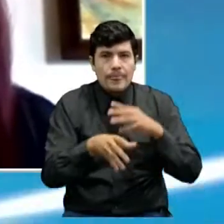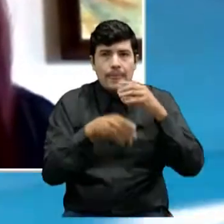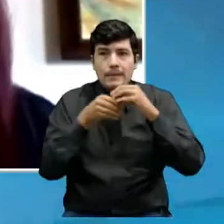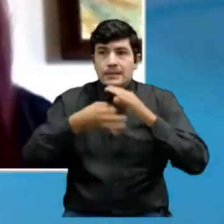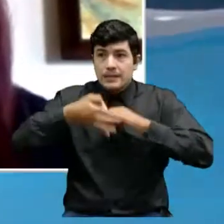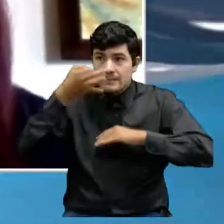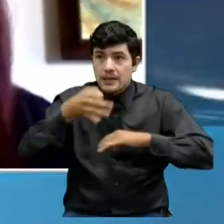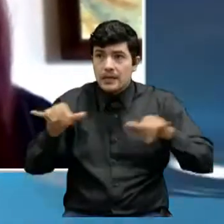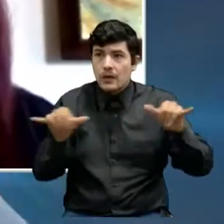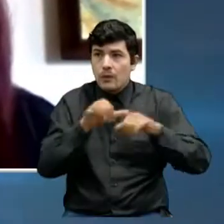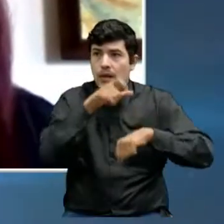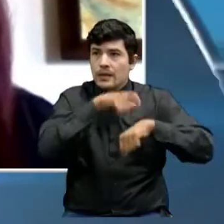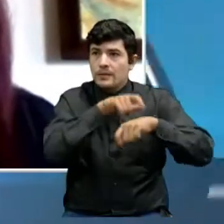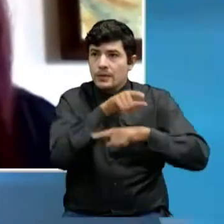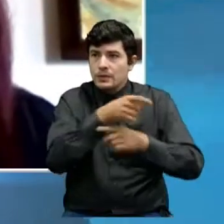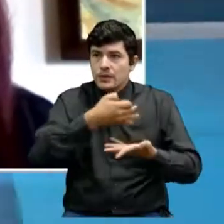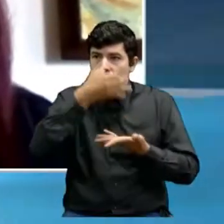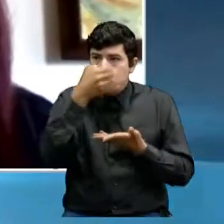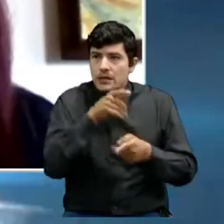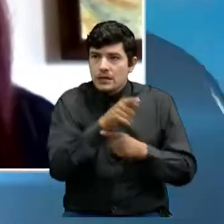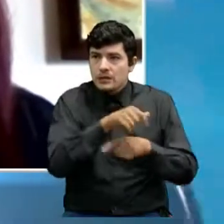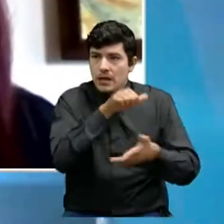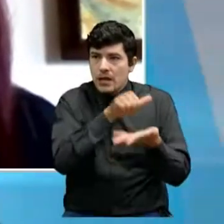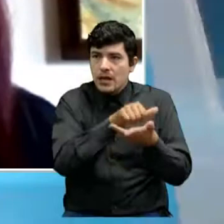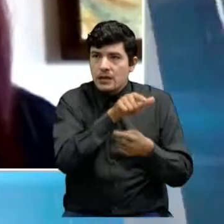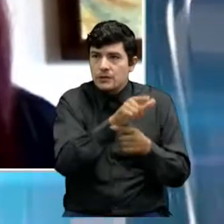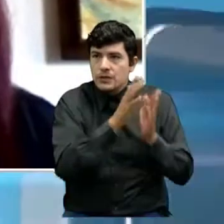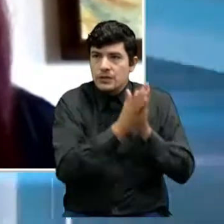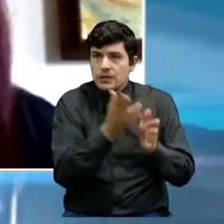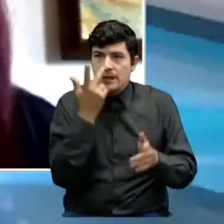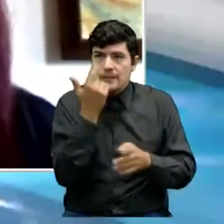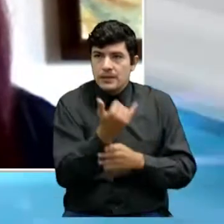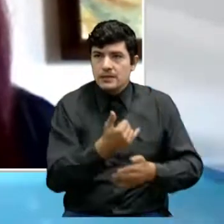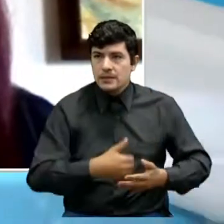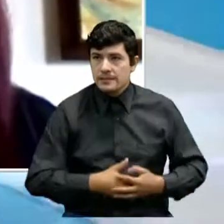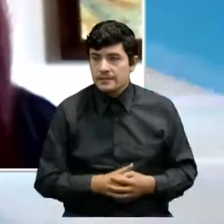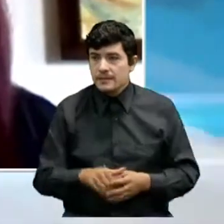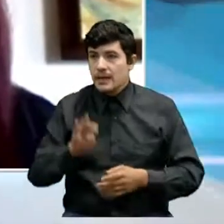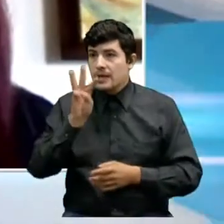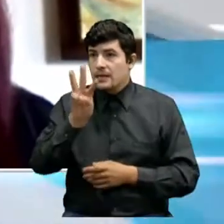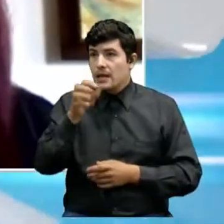mismo tiempo la de diciembre, que es la prima de Navidad.